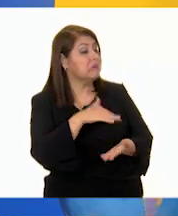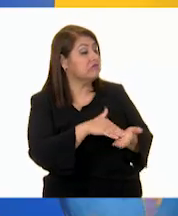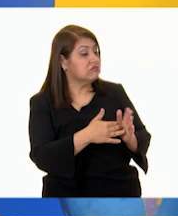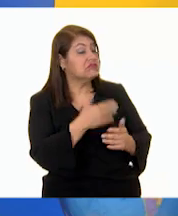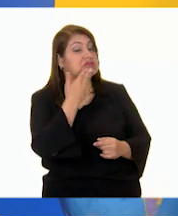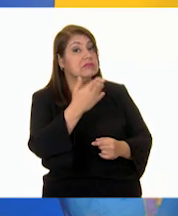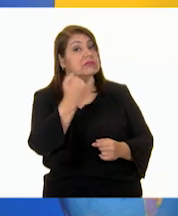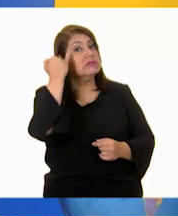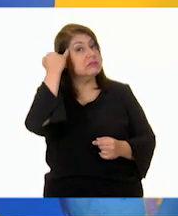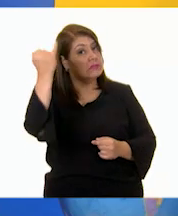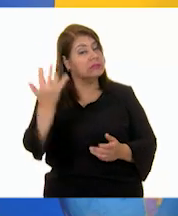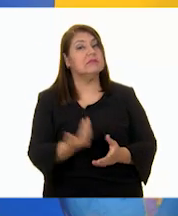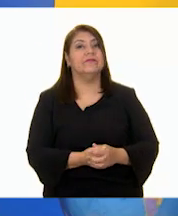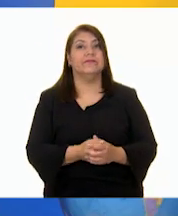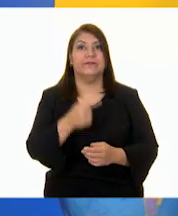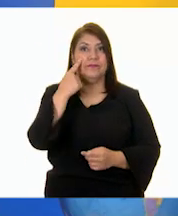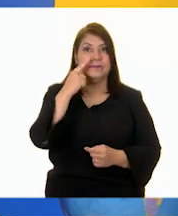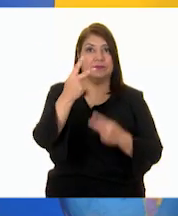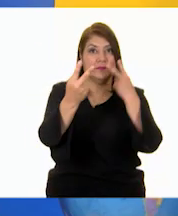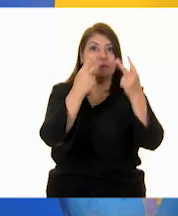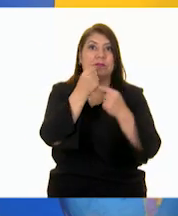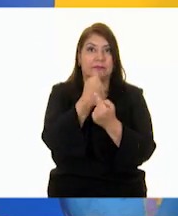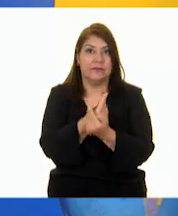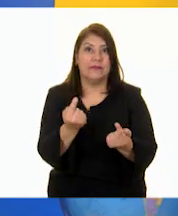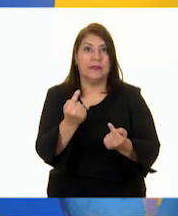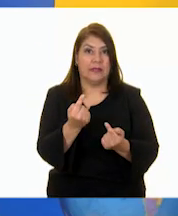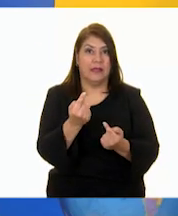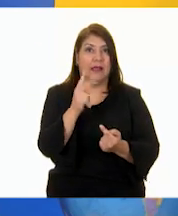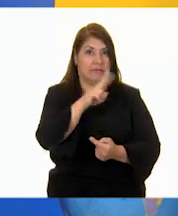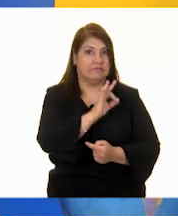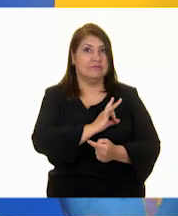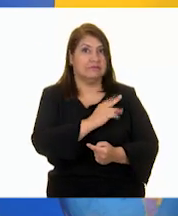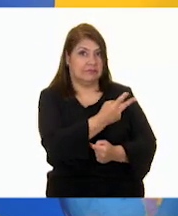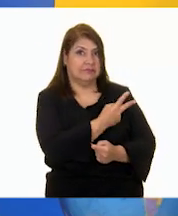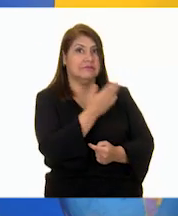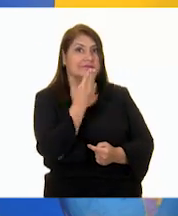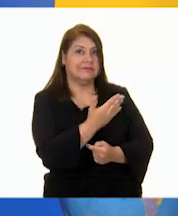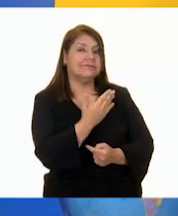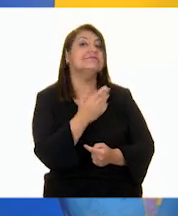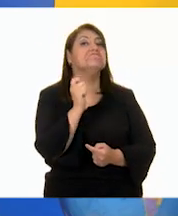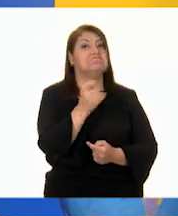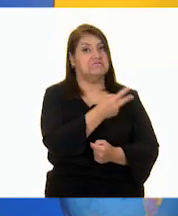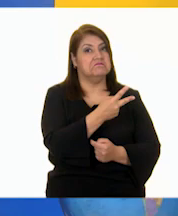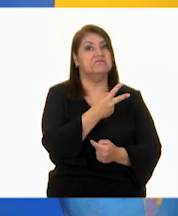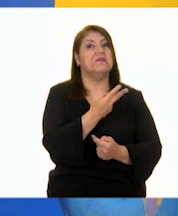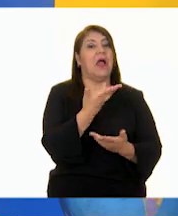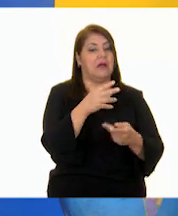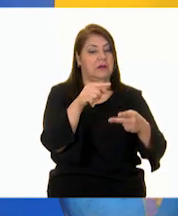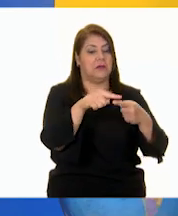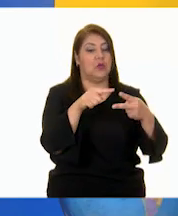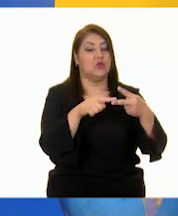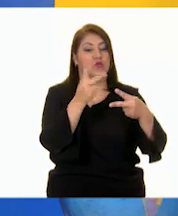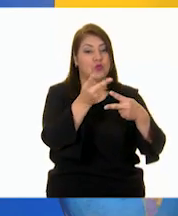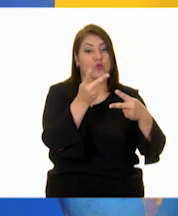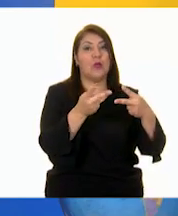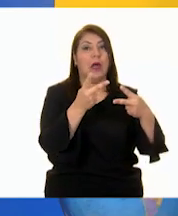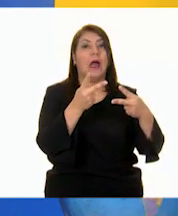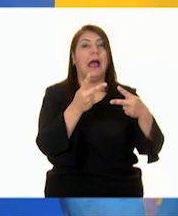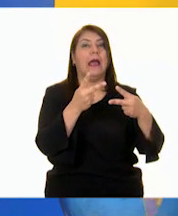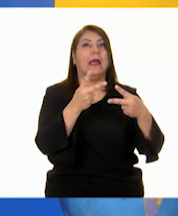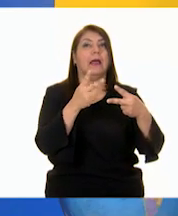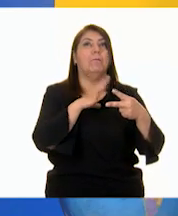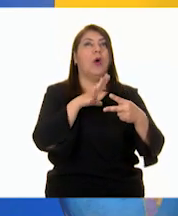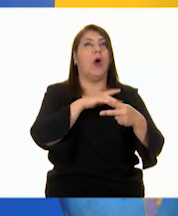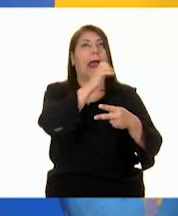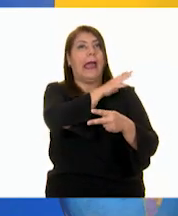Ton. Niños, ¿verdad que los felicitamos? Claro que sí. Aprovecharon muy bien sus 2 preguntas para ir de lo general a